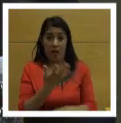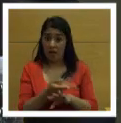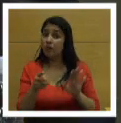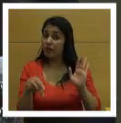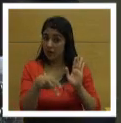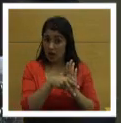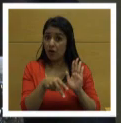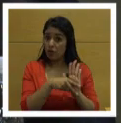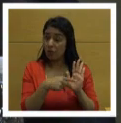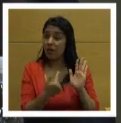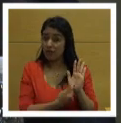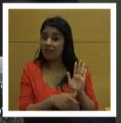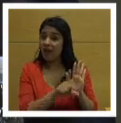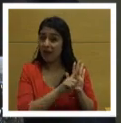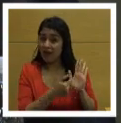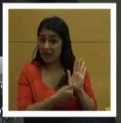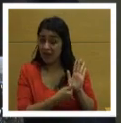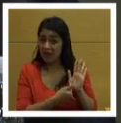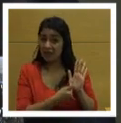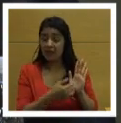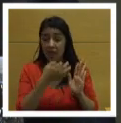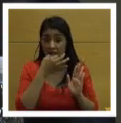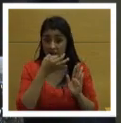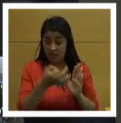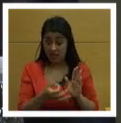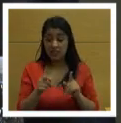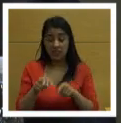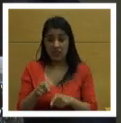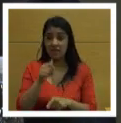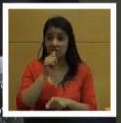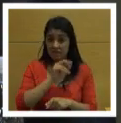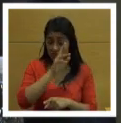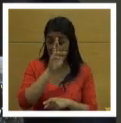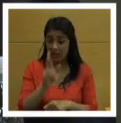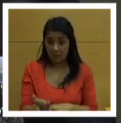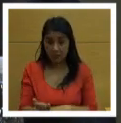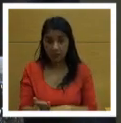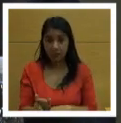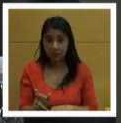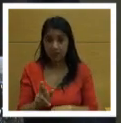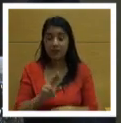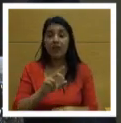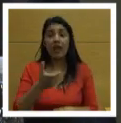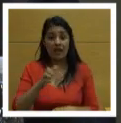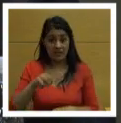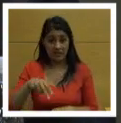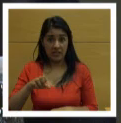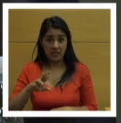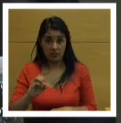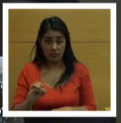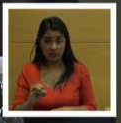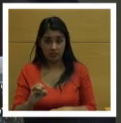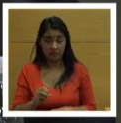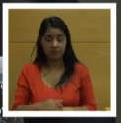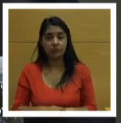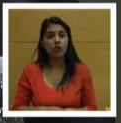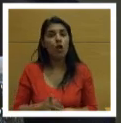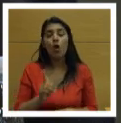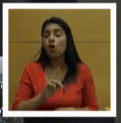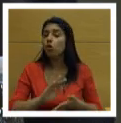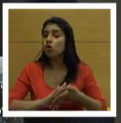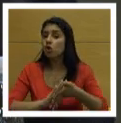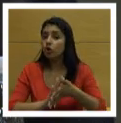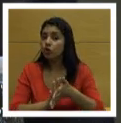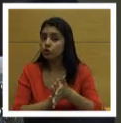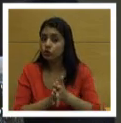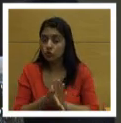legal que expone un evidente respeto hacia la equidad de género. Y por presente indica que no todo pasa